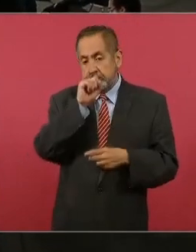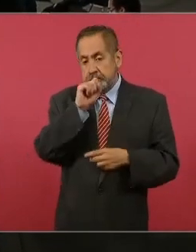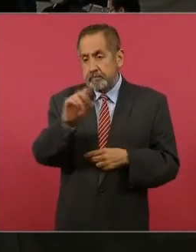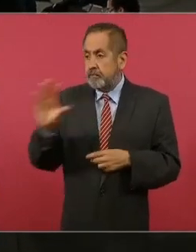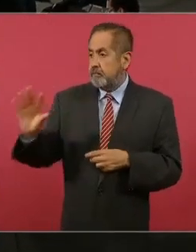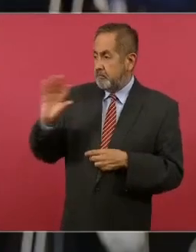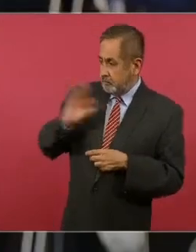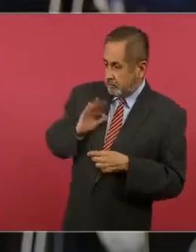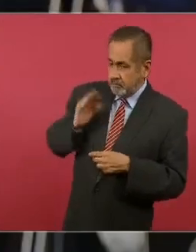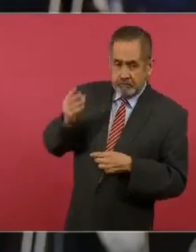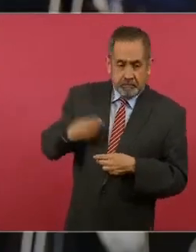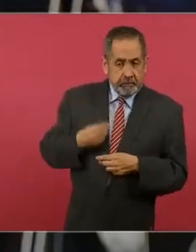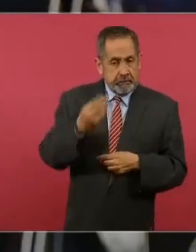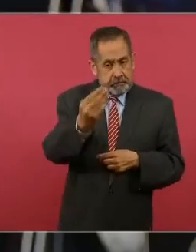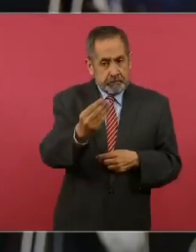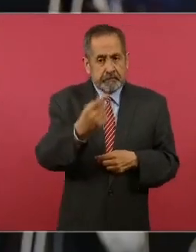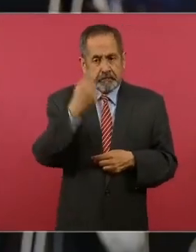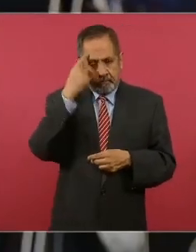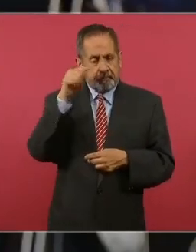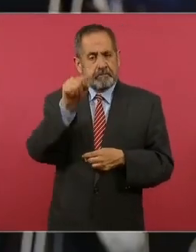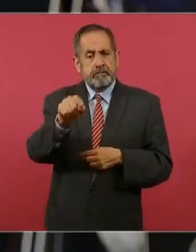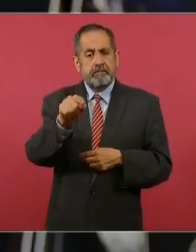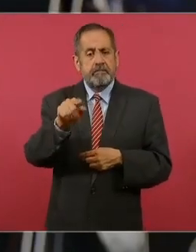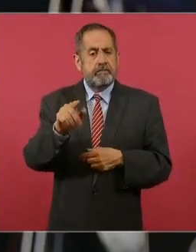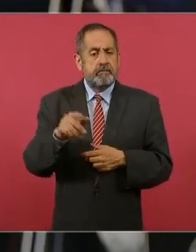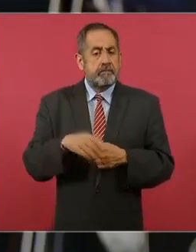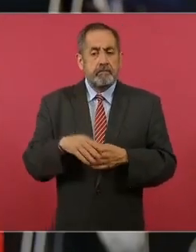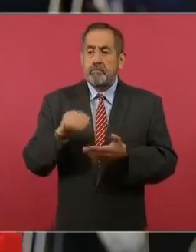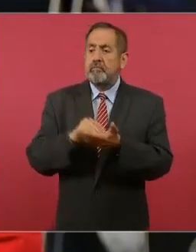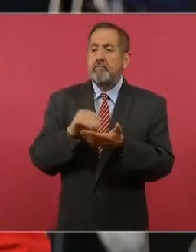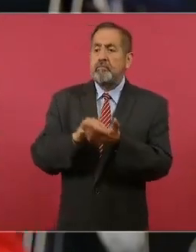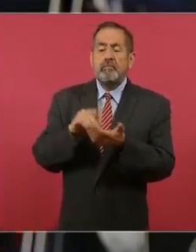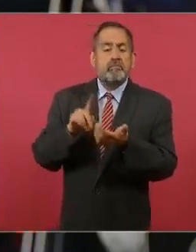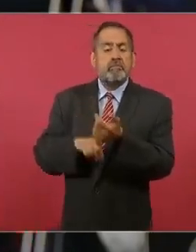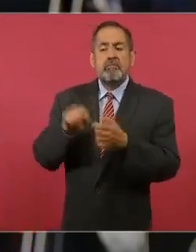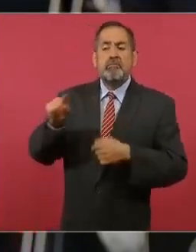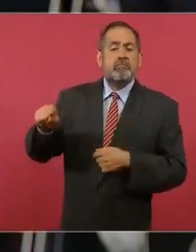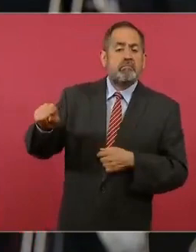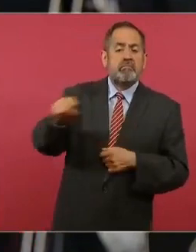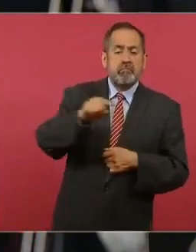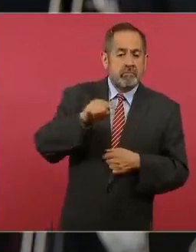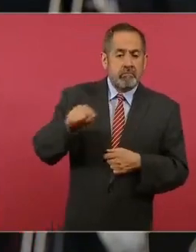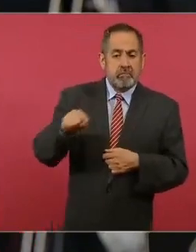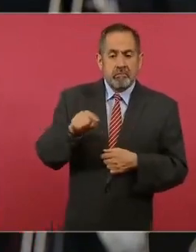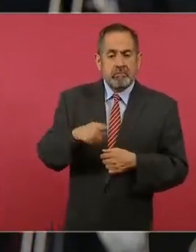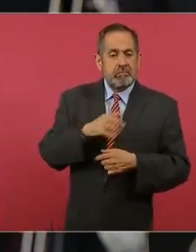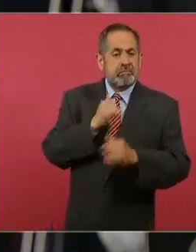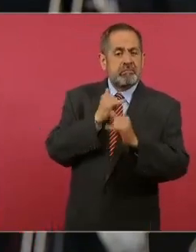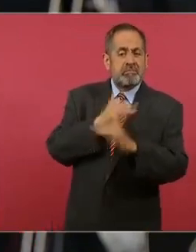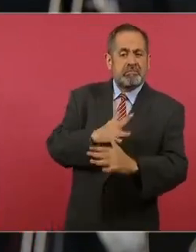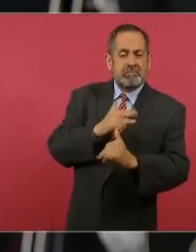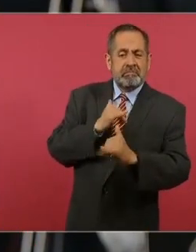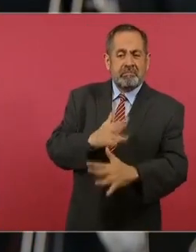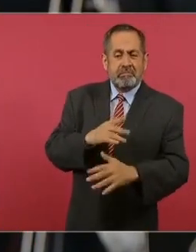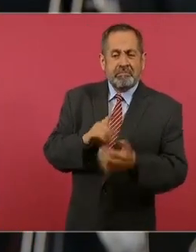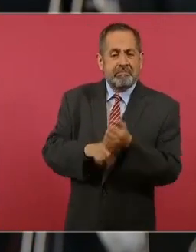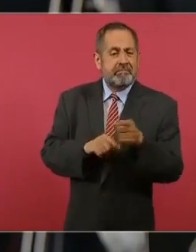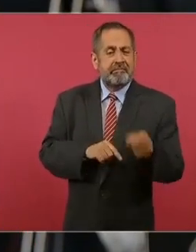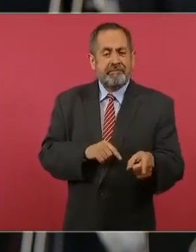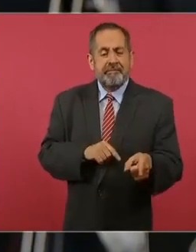también, señor presidente, que siguen las tratando de hacer trampas a las